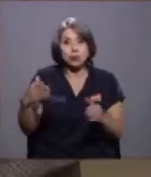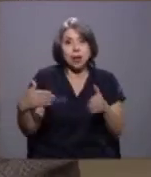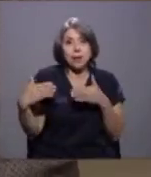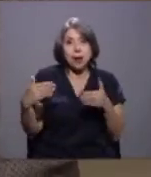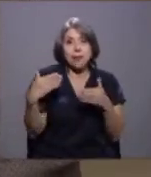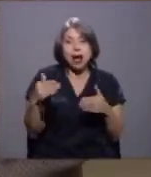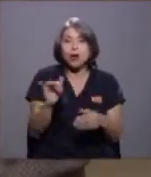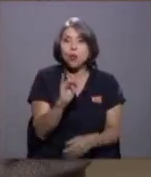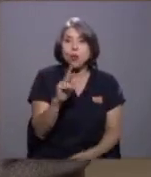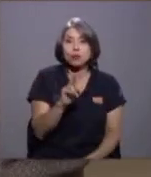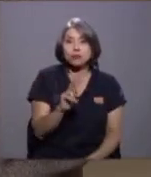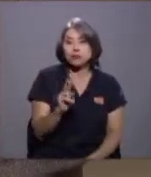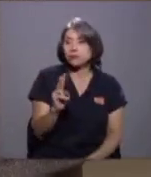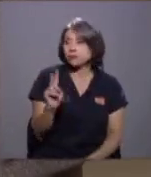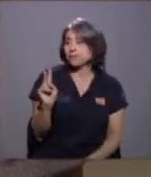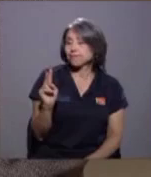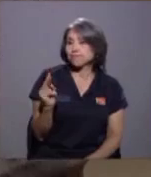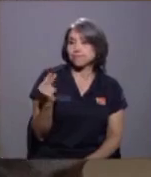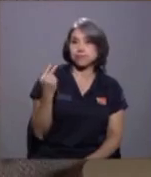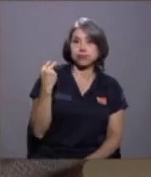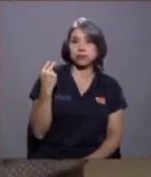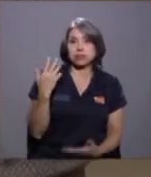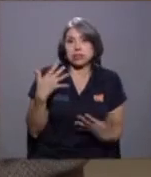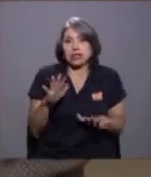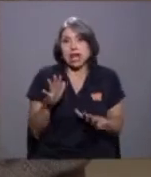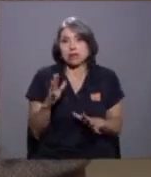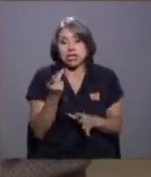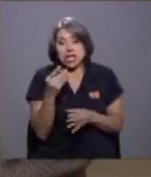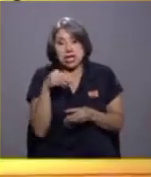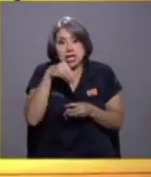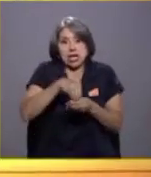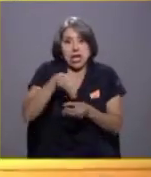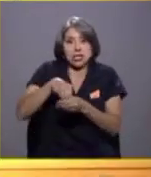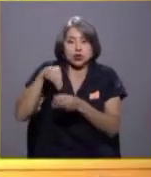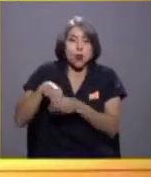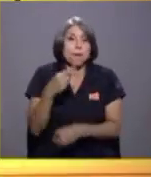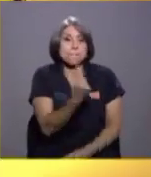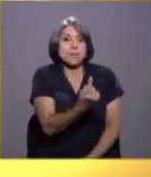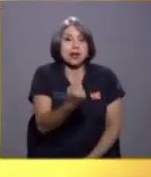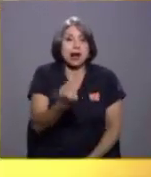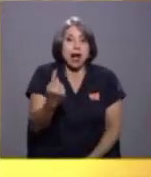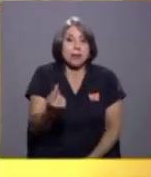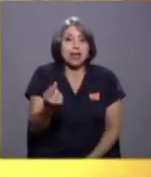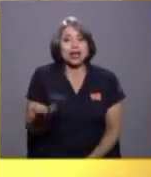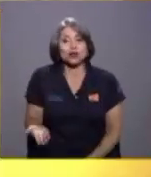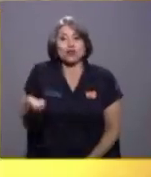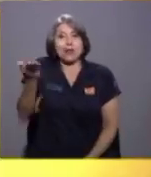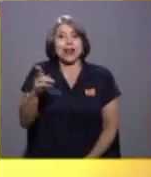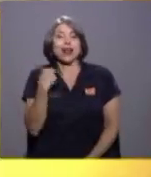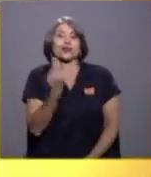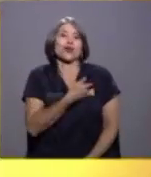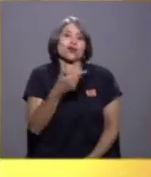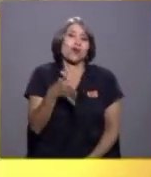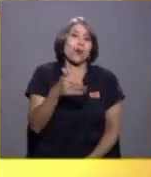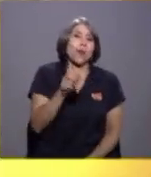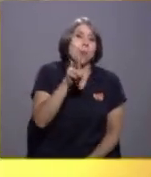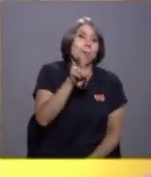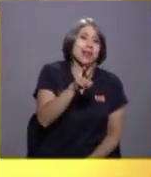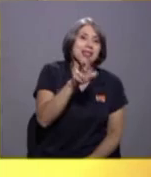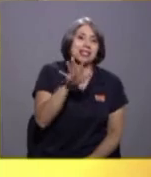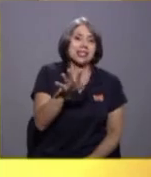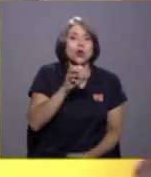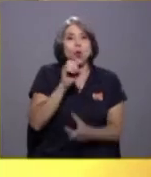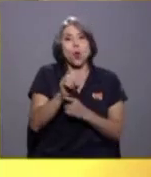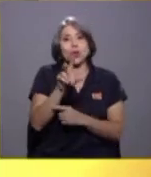ya nos supera en ingreso per cápita en, no sé, 25-30%. Pues que a las amigas y amigos los invitamos a que la